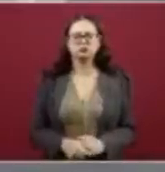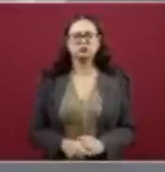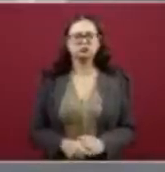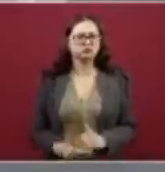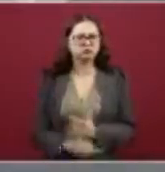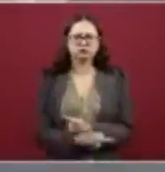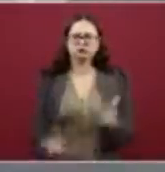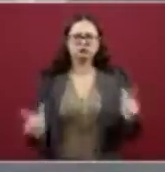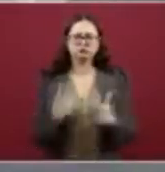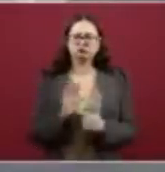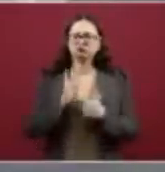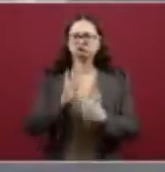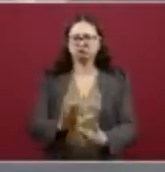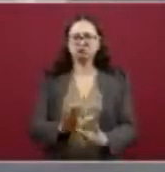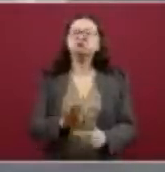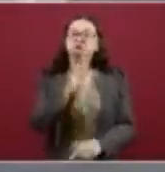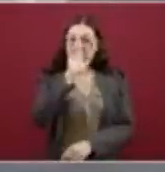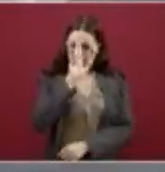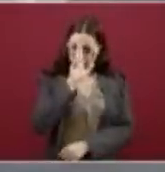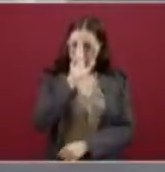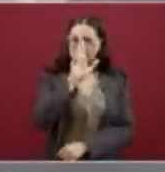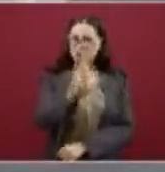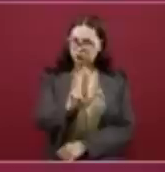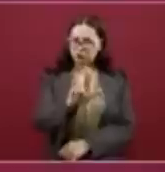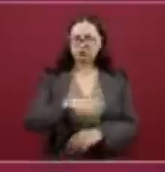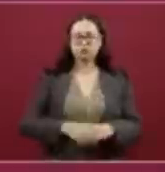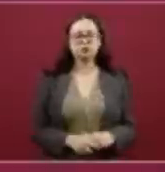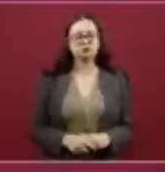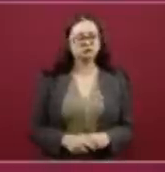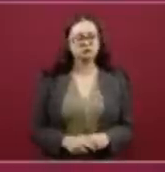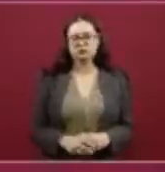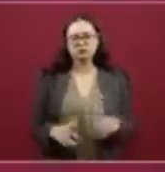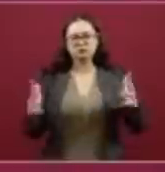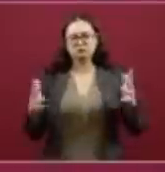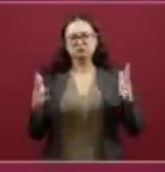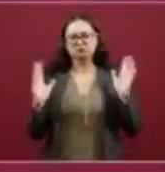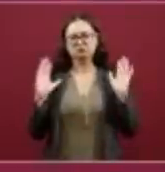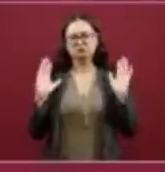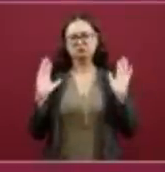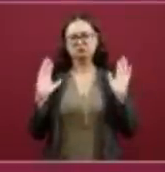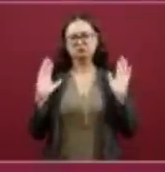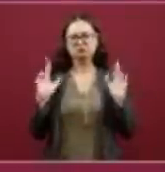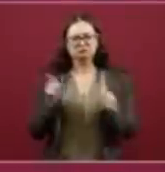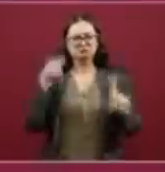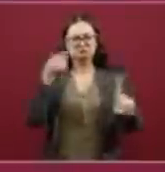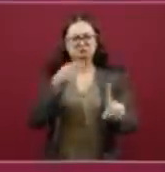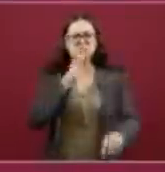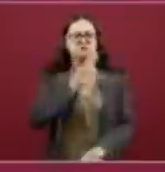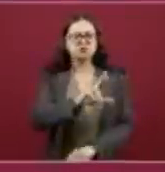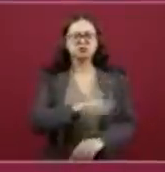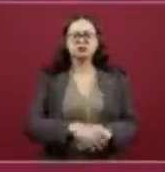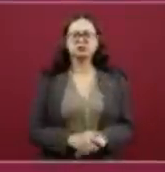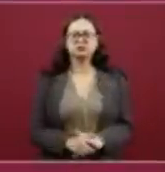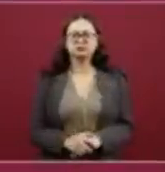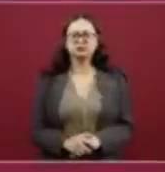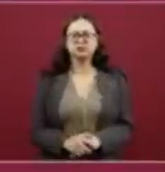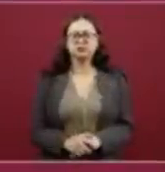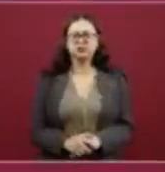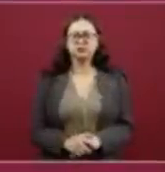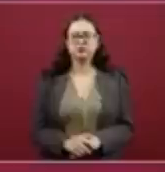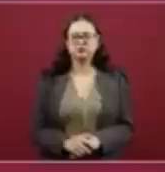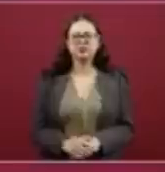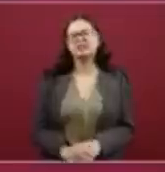libertad y con respeto. Eso es lo que te puedo contestar. O sea, no